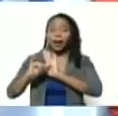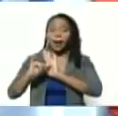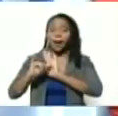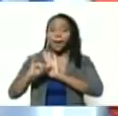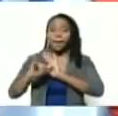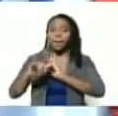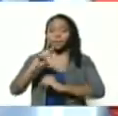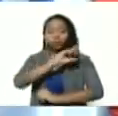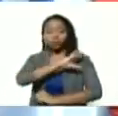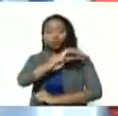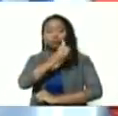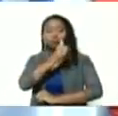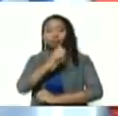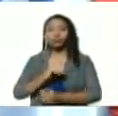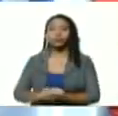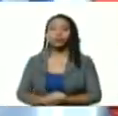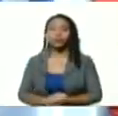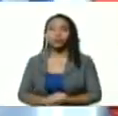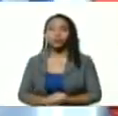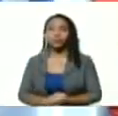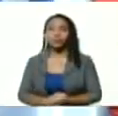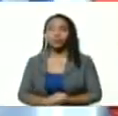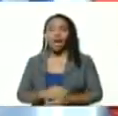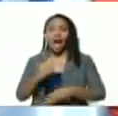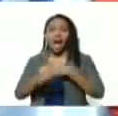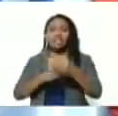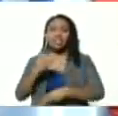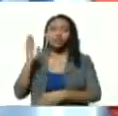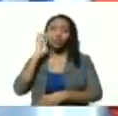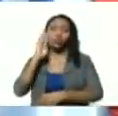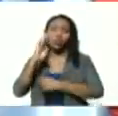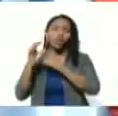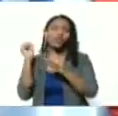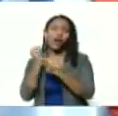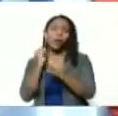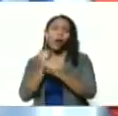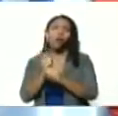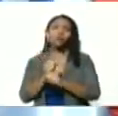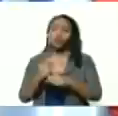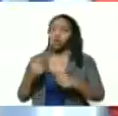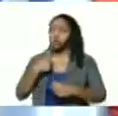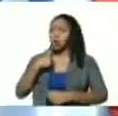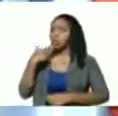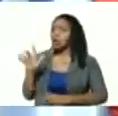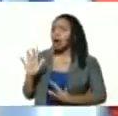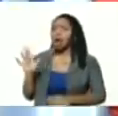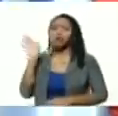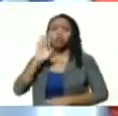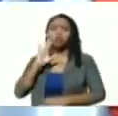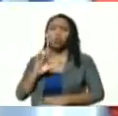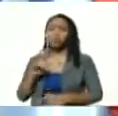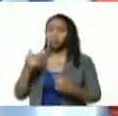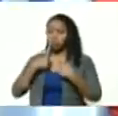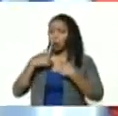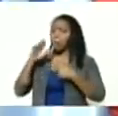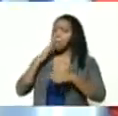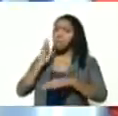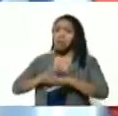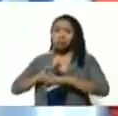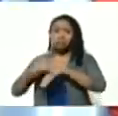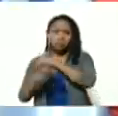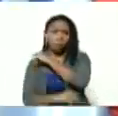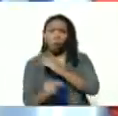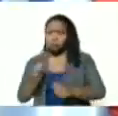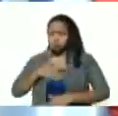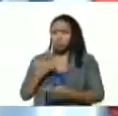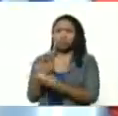cercanos directores, a delinquir. Pues ya decía, bueno, si yo delinco, delincan todos.